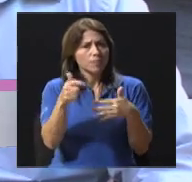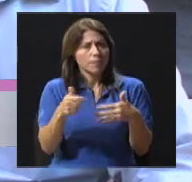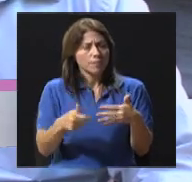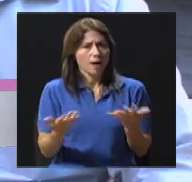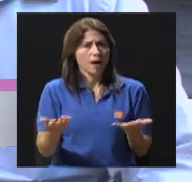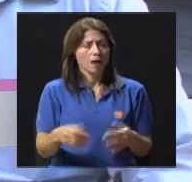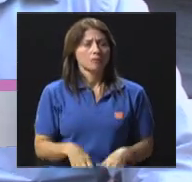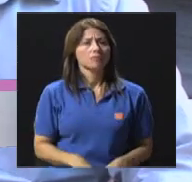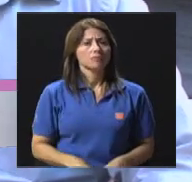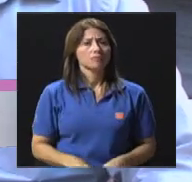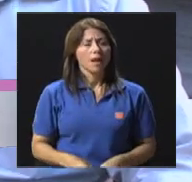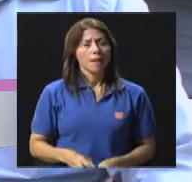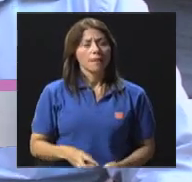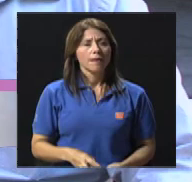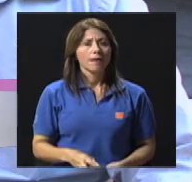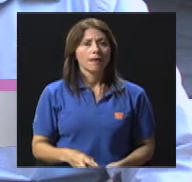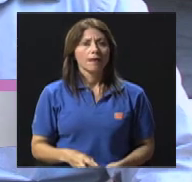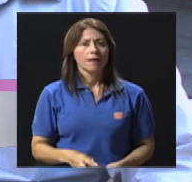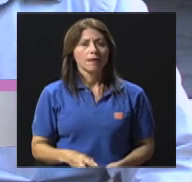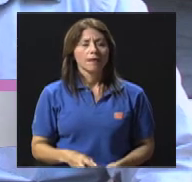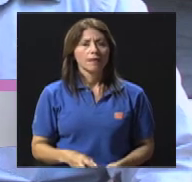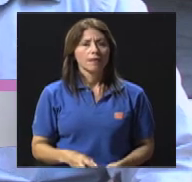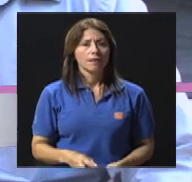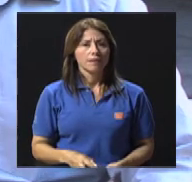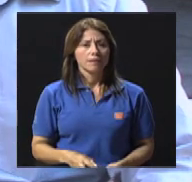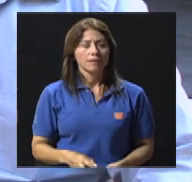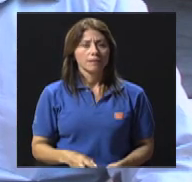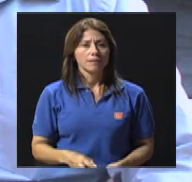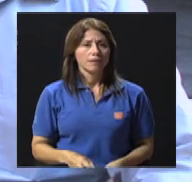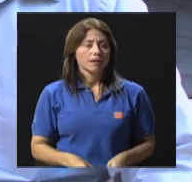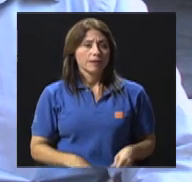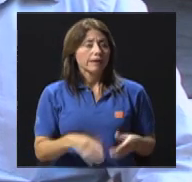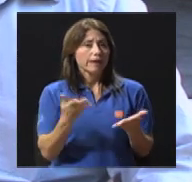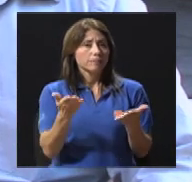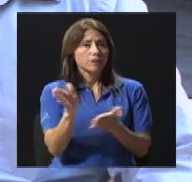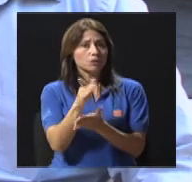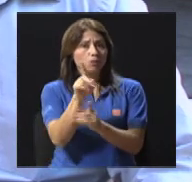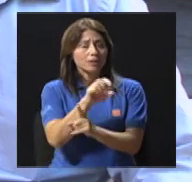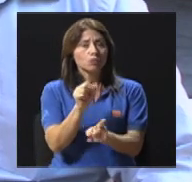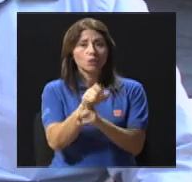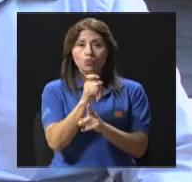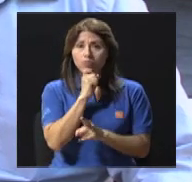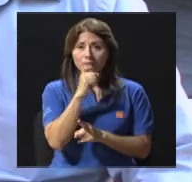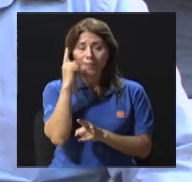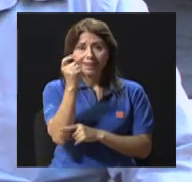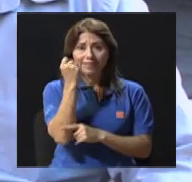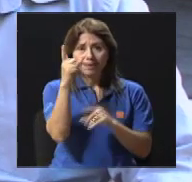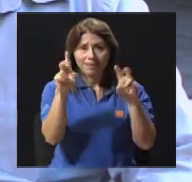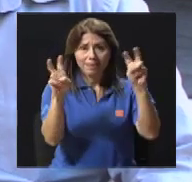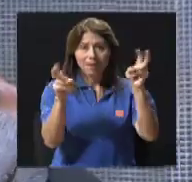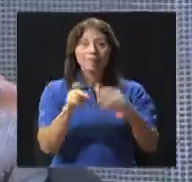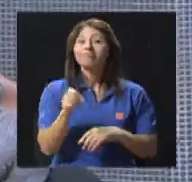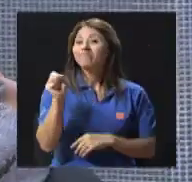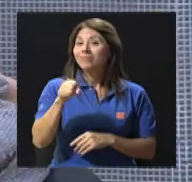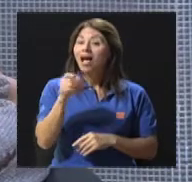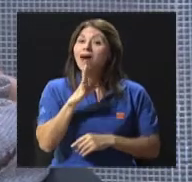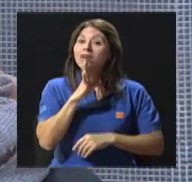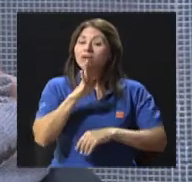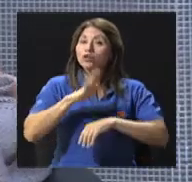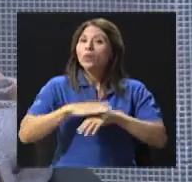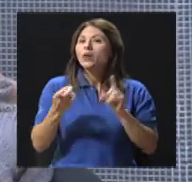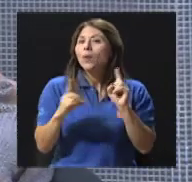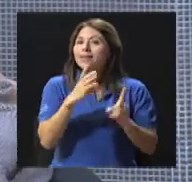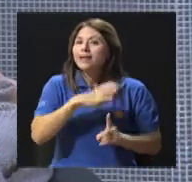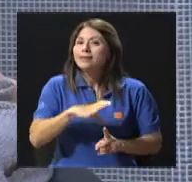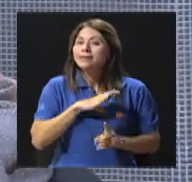dice, críticas a la hora de entender este tipo de temas, ¿verdad? Correcto, muy importante. Igual hablaba del tema